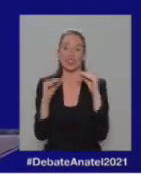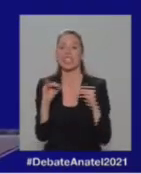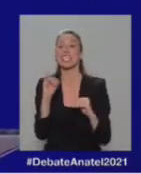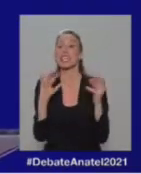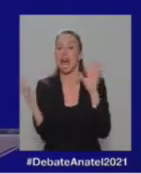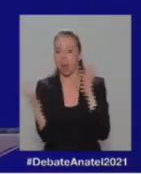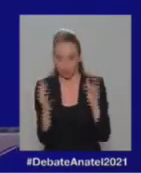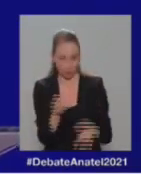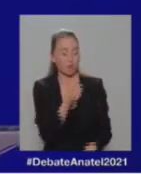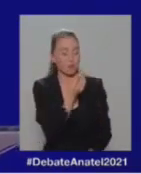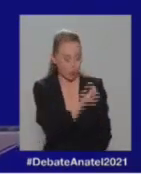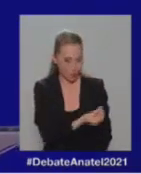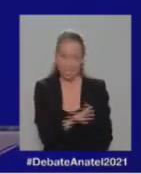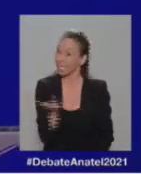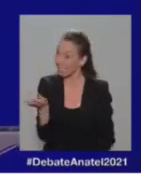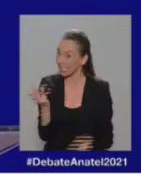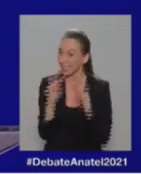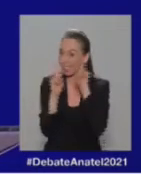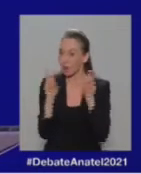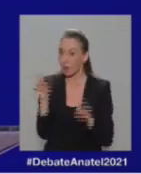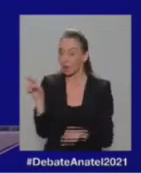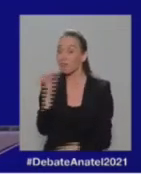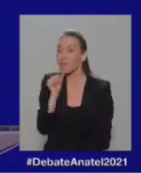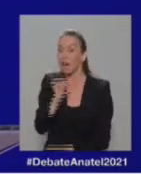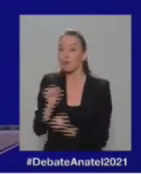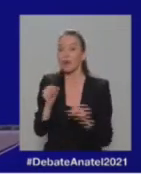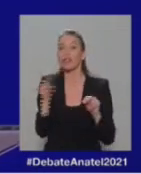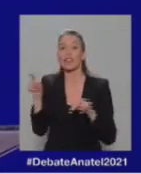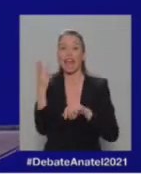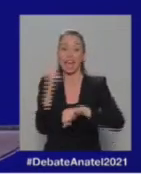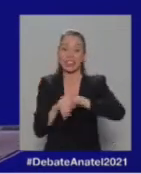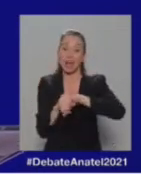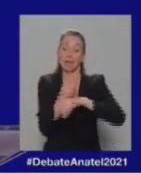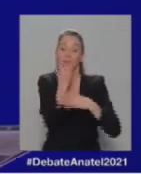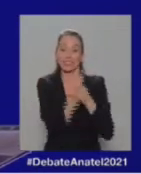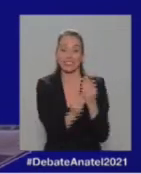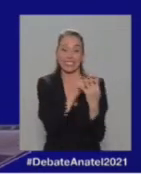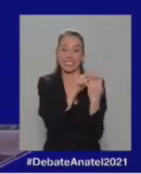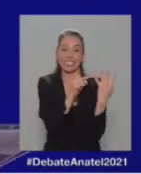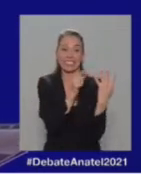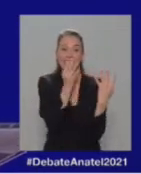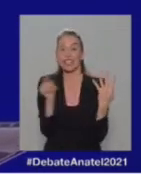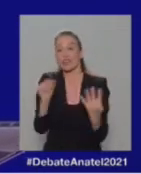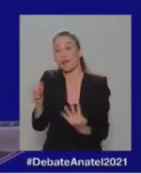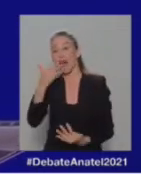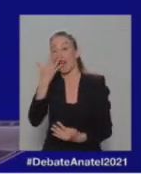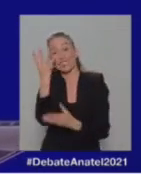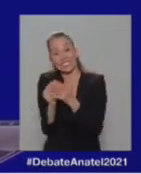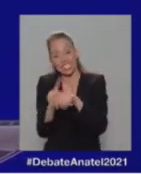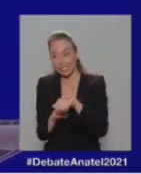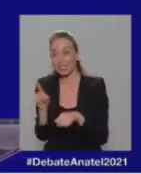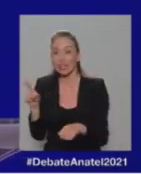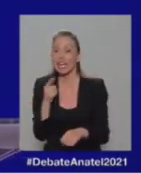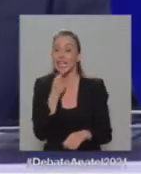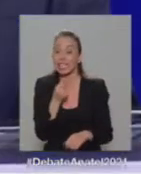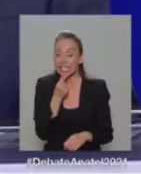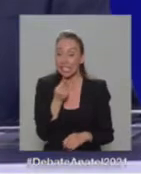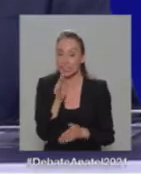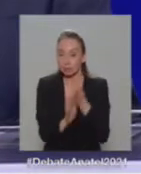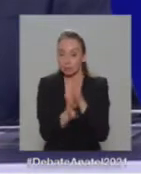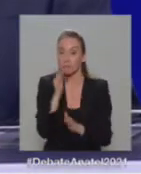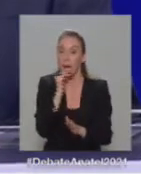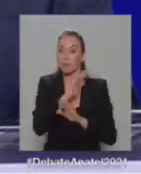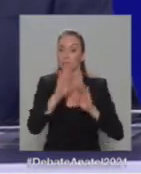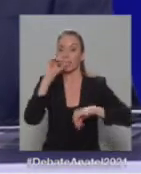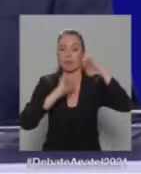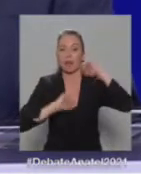perdió, concluyó el exdiputado tras reunirse con el Comité Ejecutivo de la Corporación de la Producción y del Comercio, CPC, que